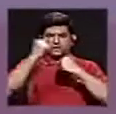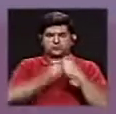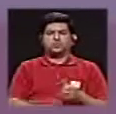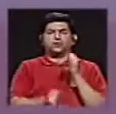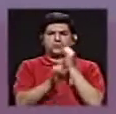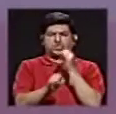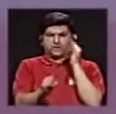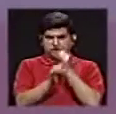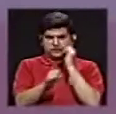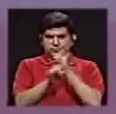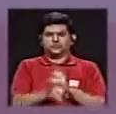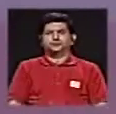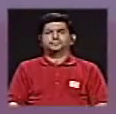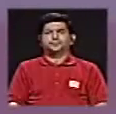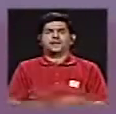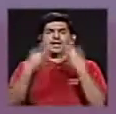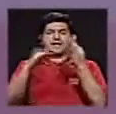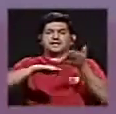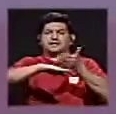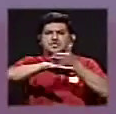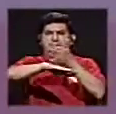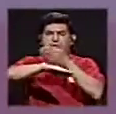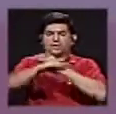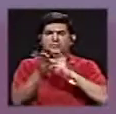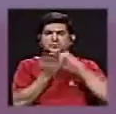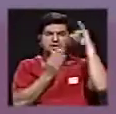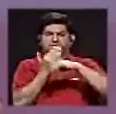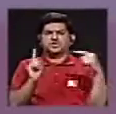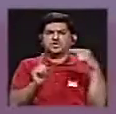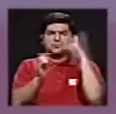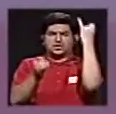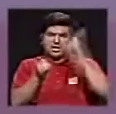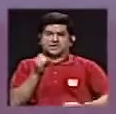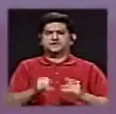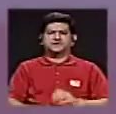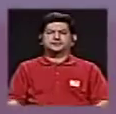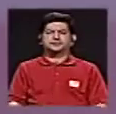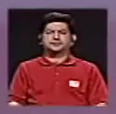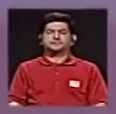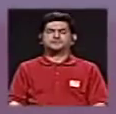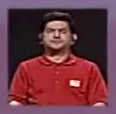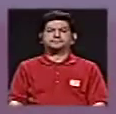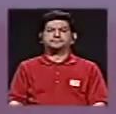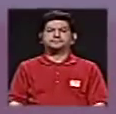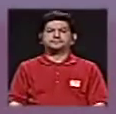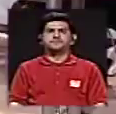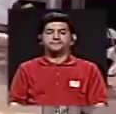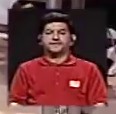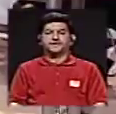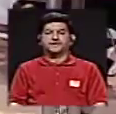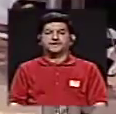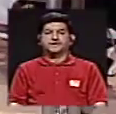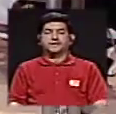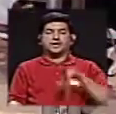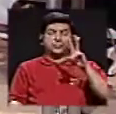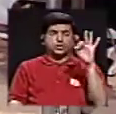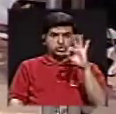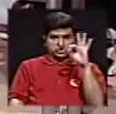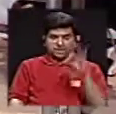institucionalidad el sacar adelante ese proyecto hasta el final no es hasta donde se lograra llevar porque es que el 2 de febrero